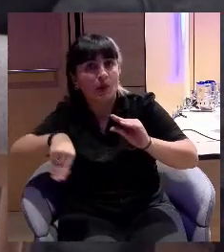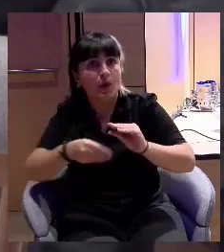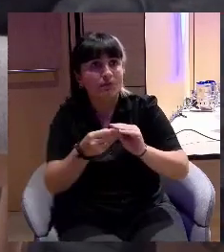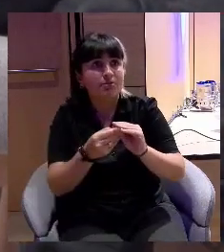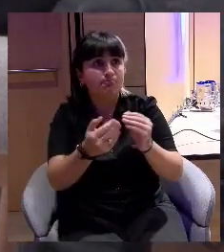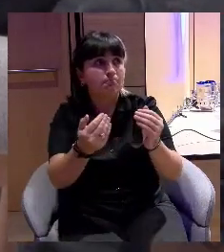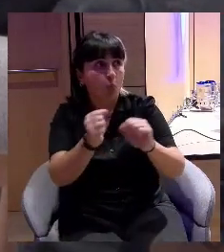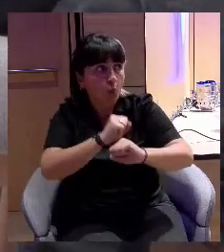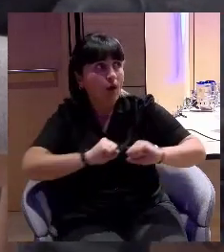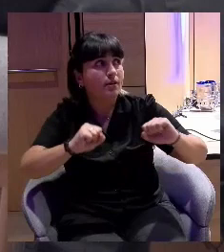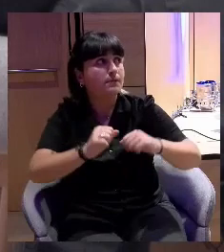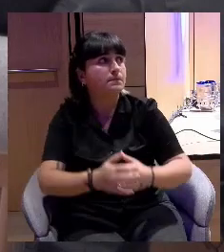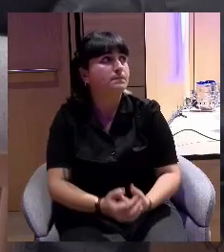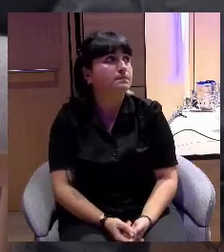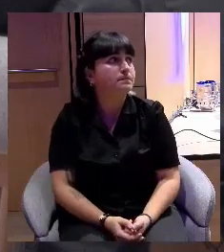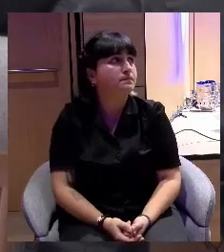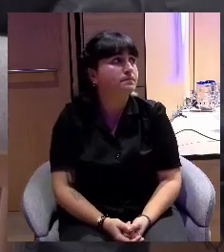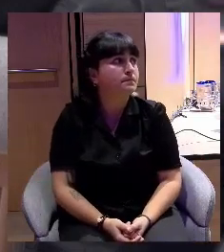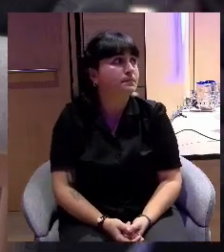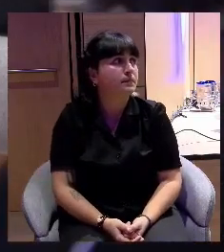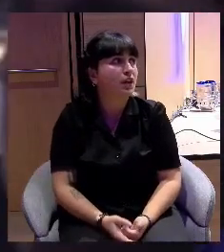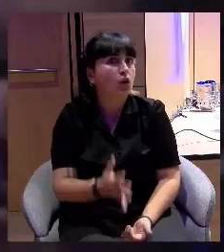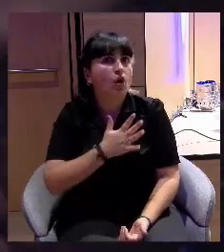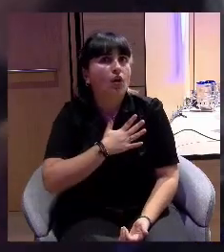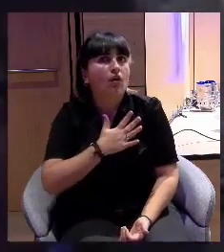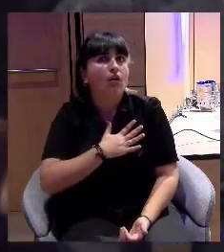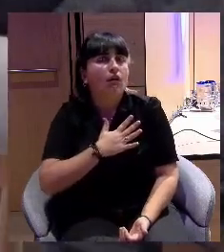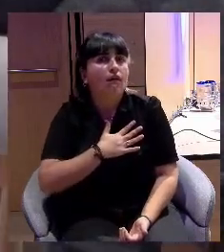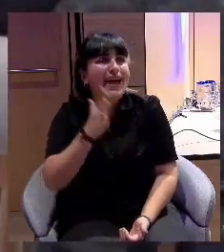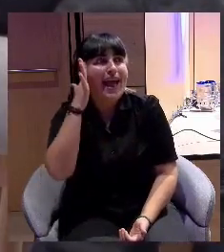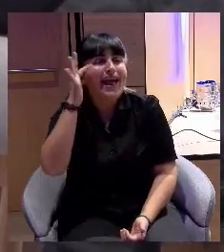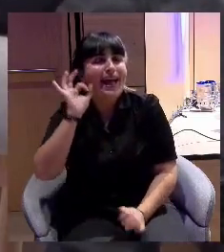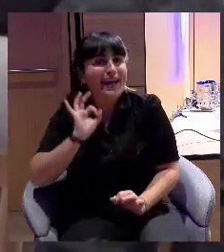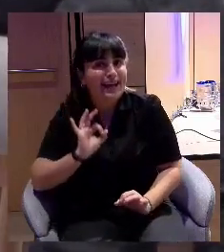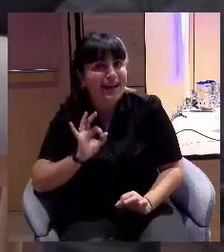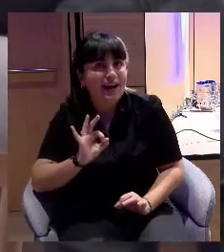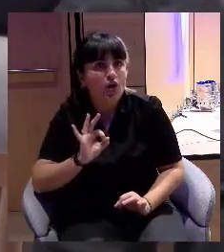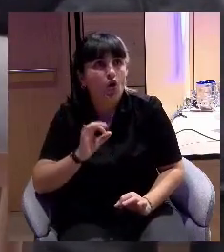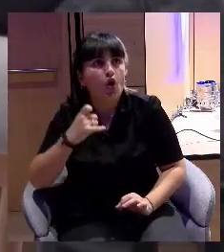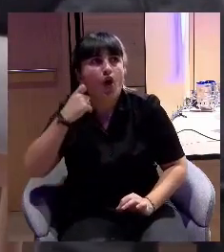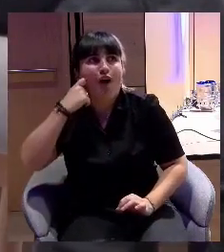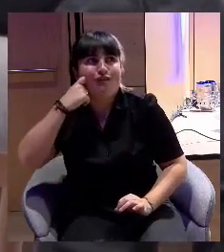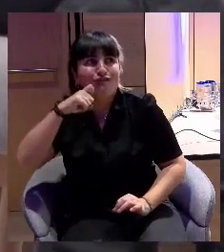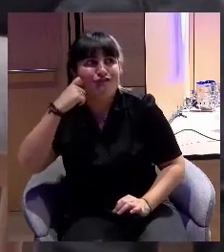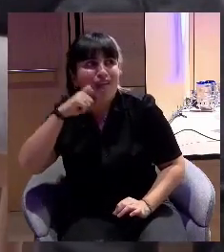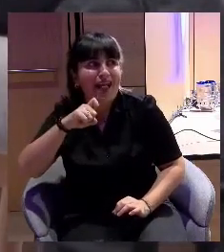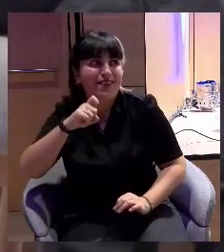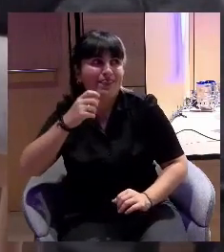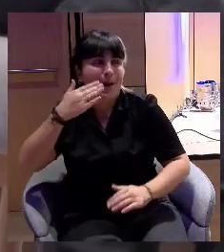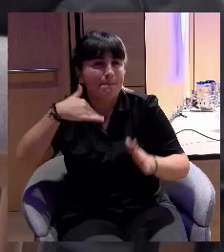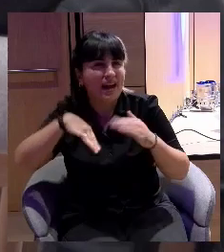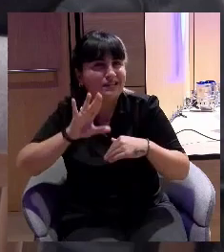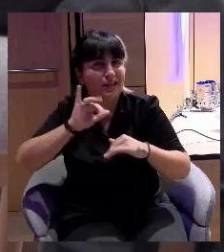Y creo que hay muchos puntos por plantear, por seguir, por profundizar en